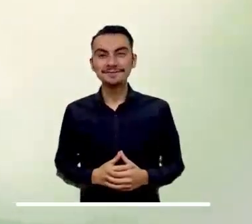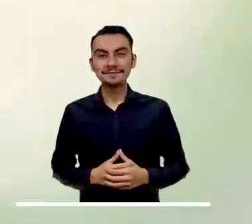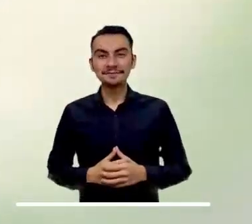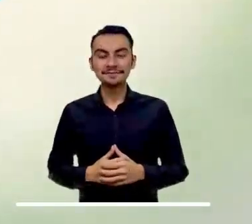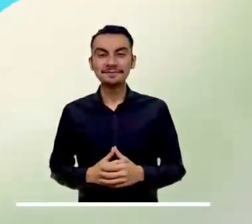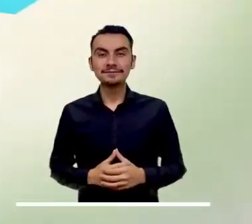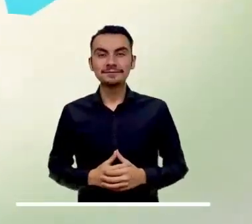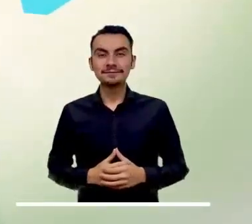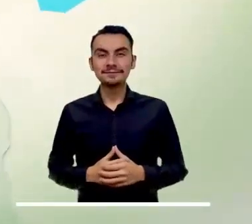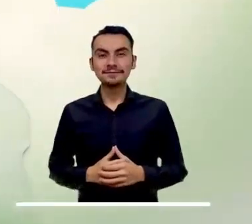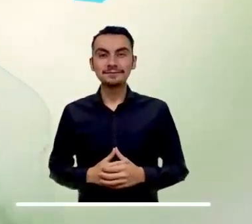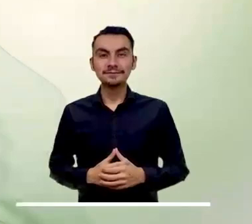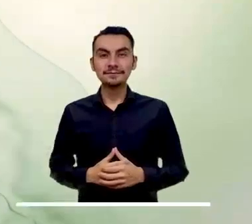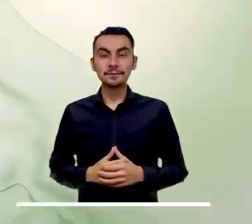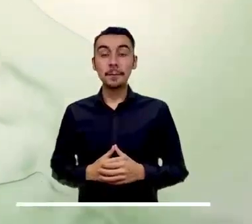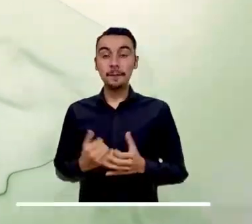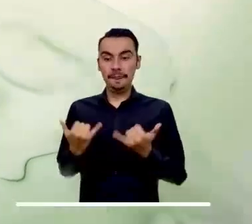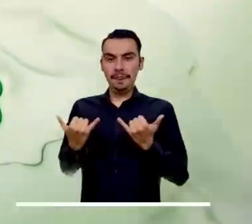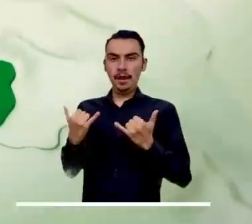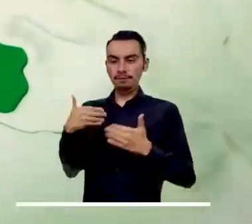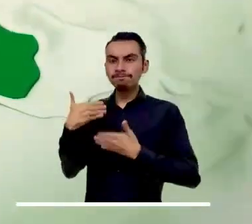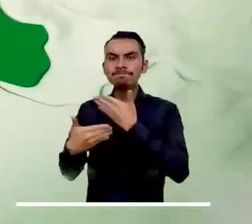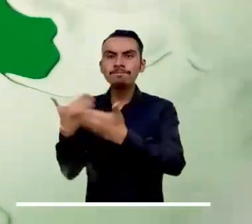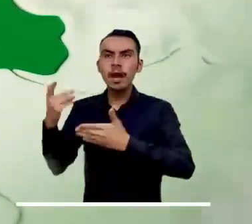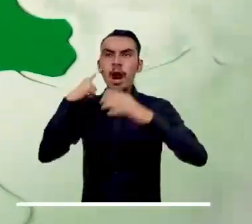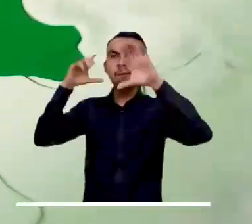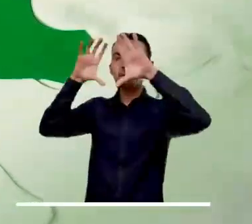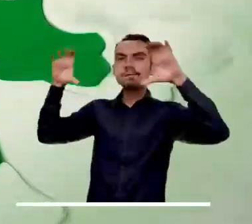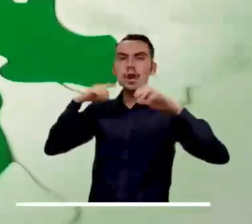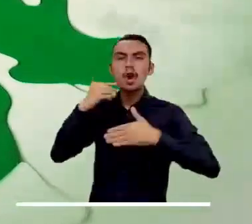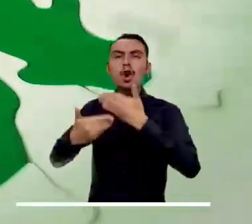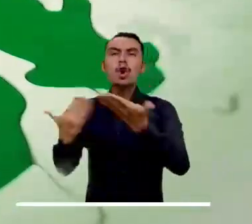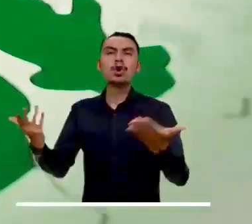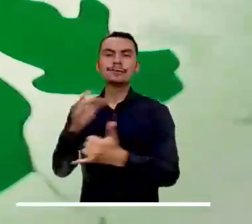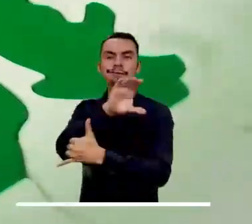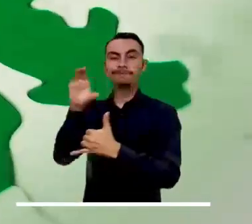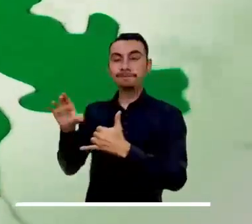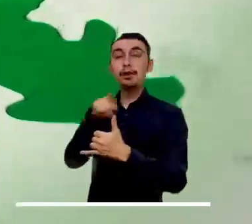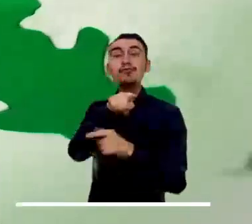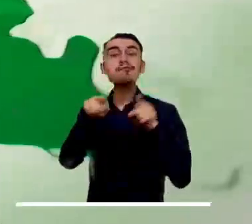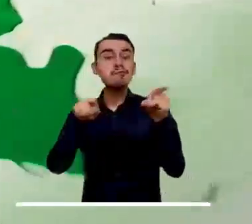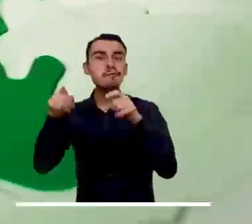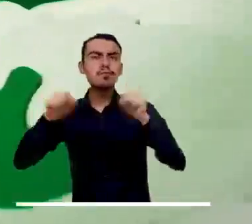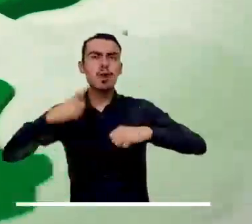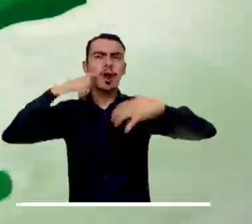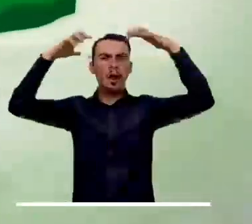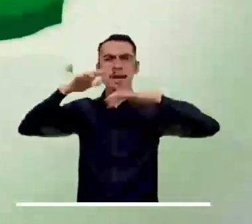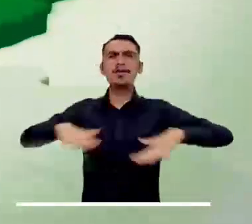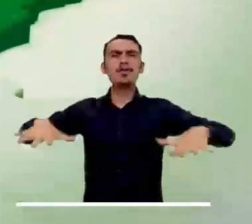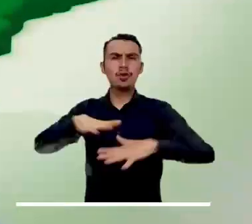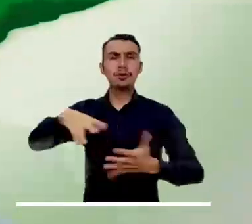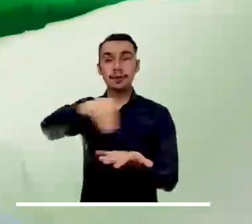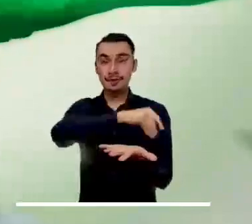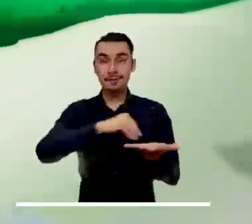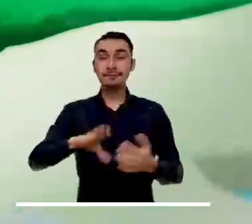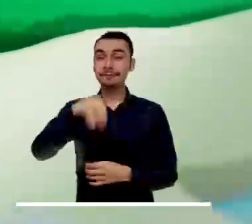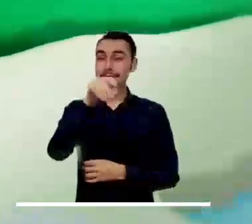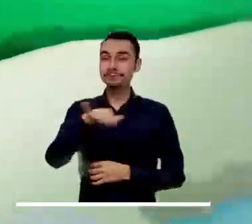con tiempo seco predominante, salvo por algunas lloviznas previstas en cercanías al litoral de Bolívar y